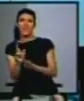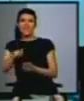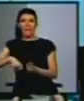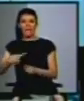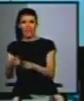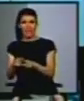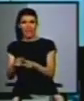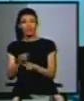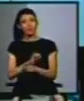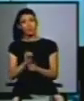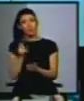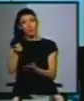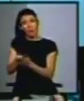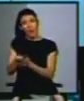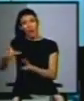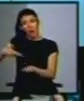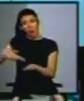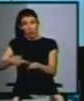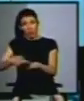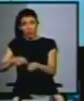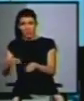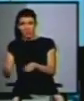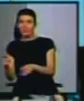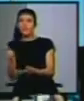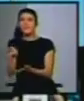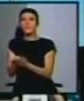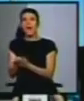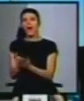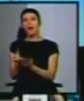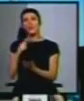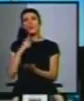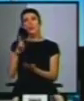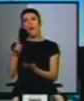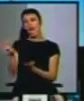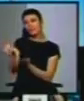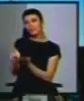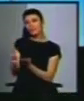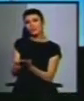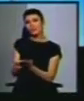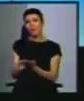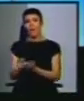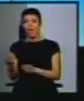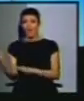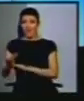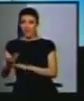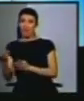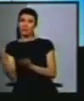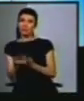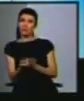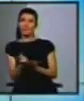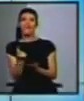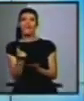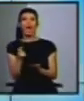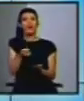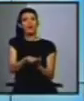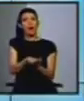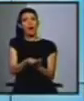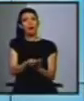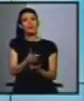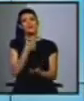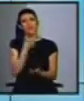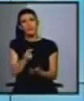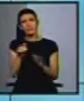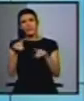vayas a Copec, paga el combustible con Pago Click, escaneando un código QR que te entregará el atendedor con el valor de la carga.